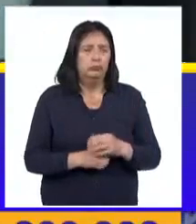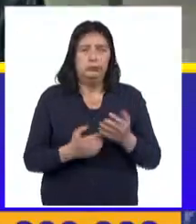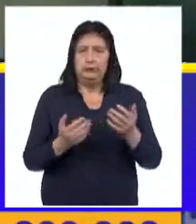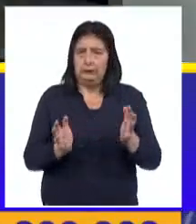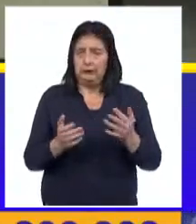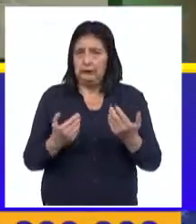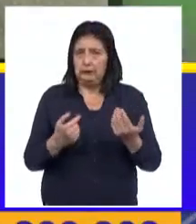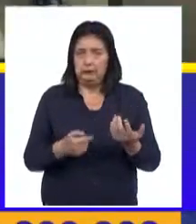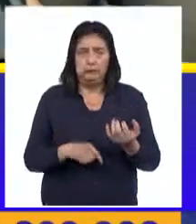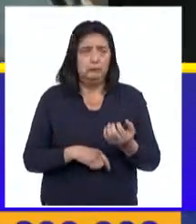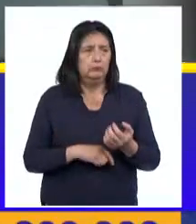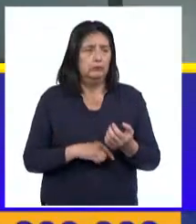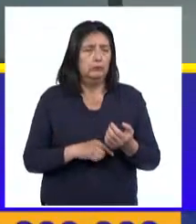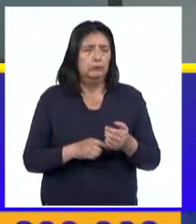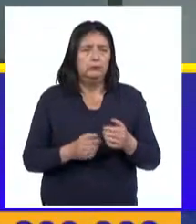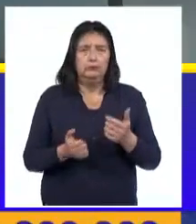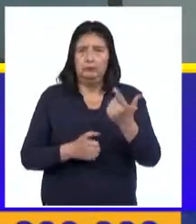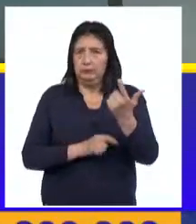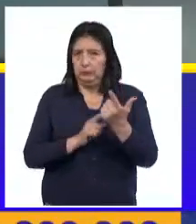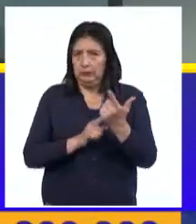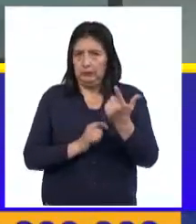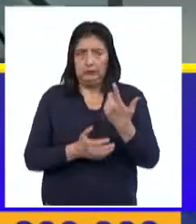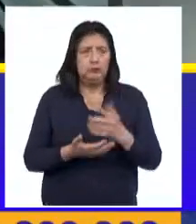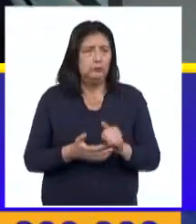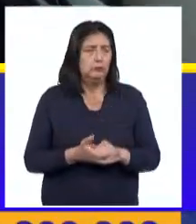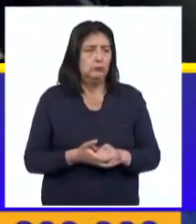Tenemos armamento,